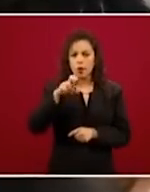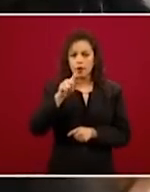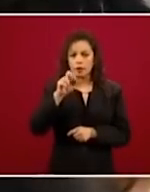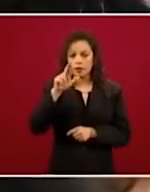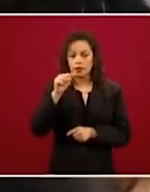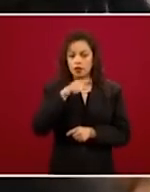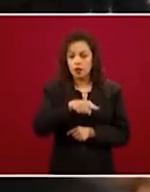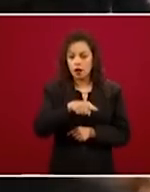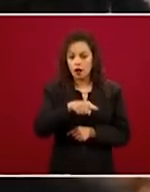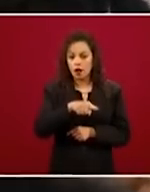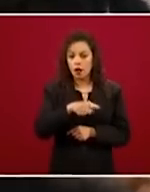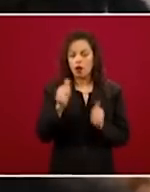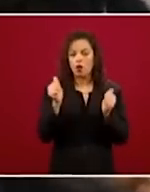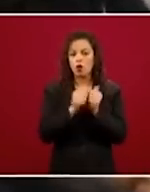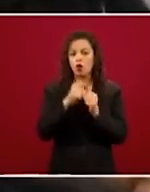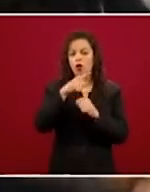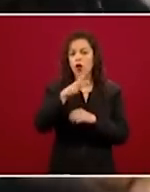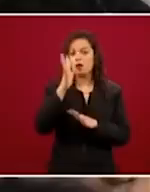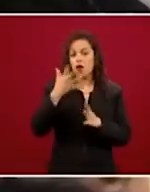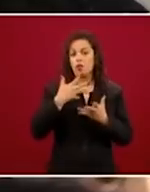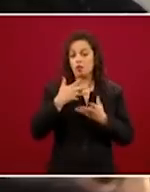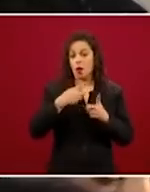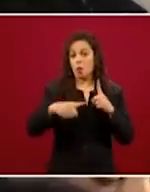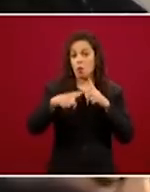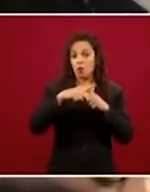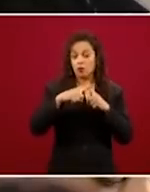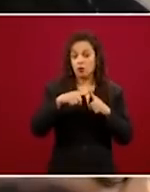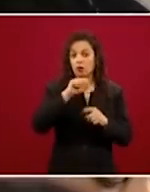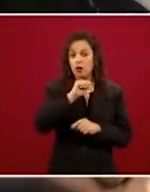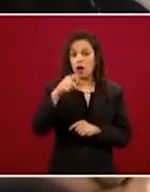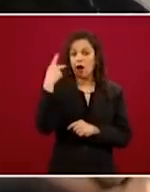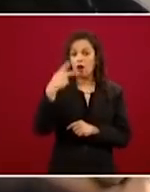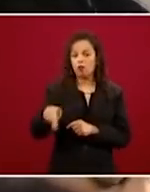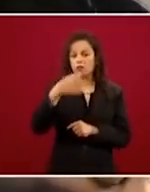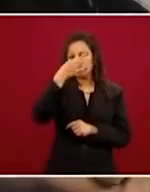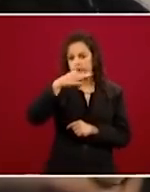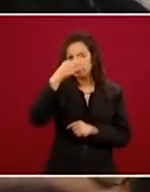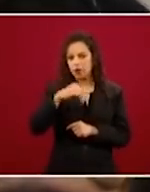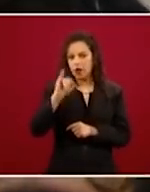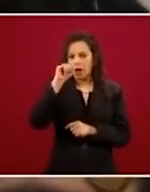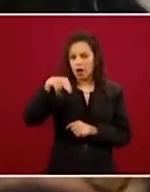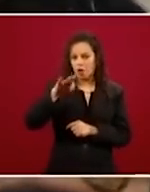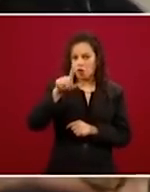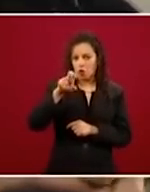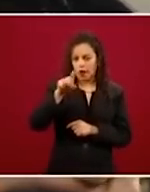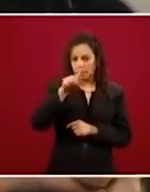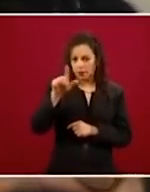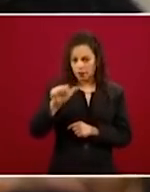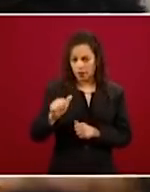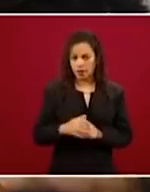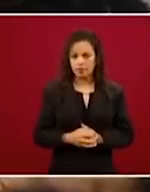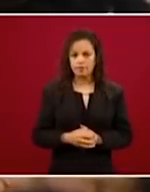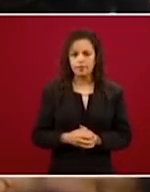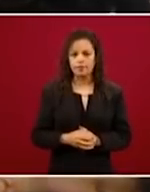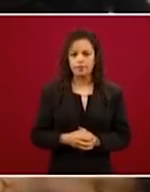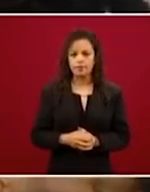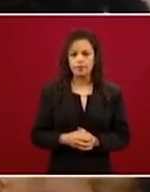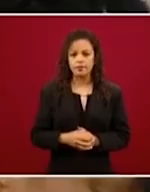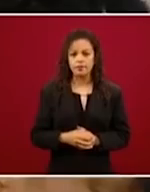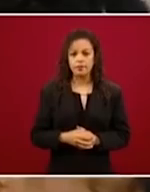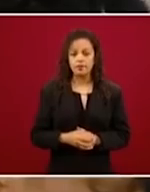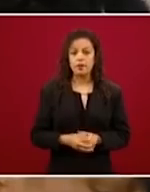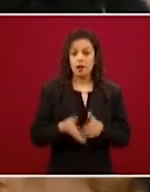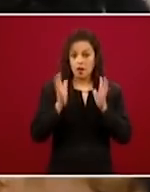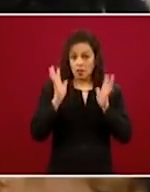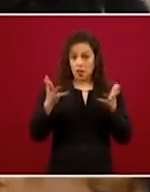positivo influenza saber si ya pues de alguna manera ya ingresó el coronavirus